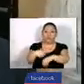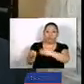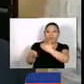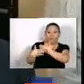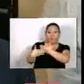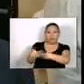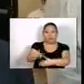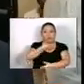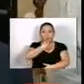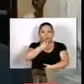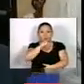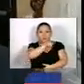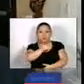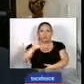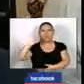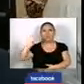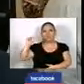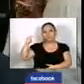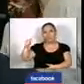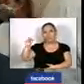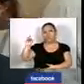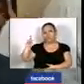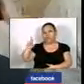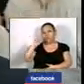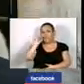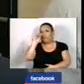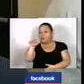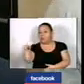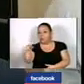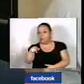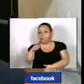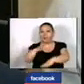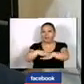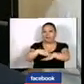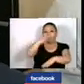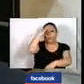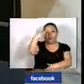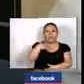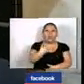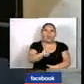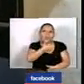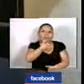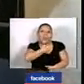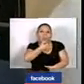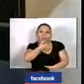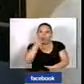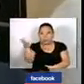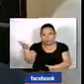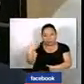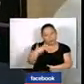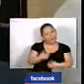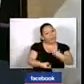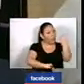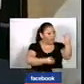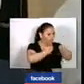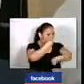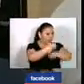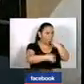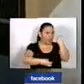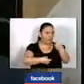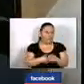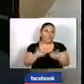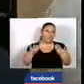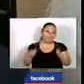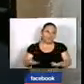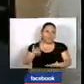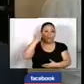mismo la fiscalía general de la república citó a su compañera reportera para que rindiese la declaración correspondiente. Así